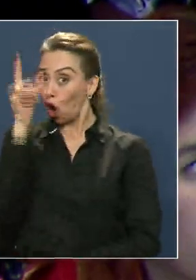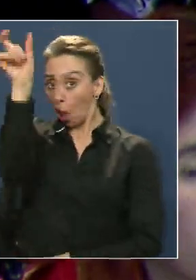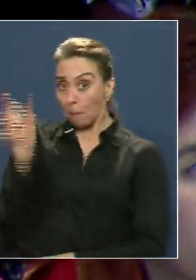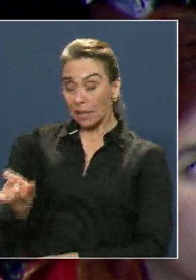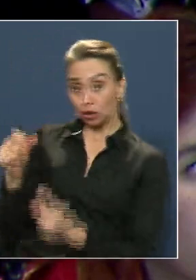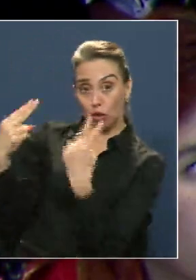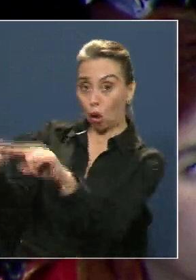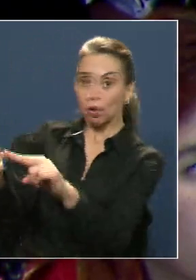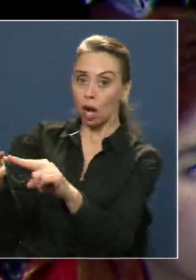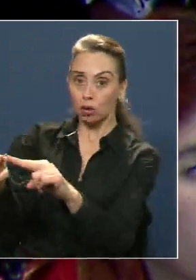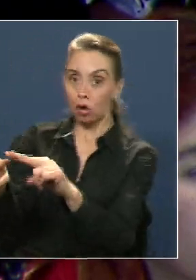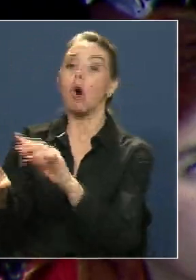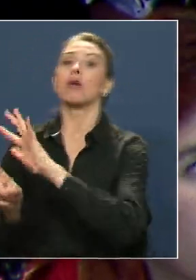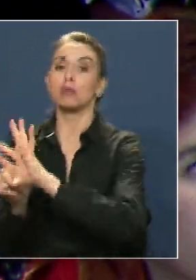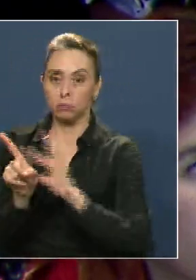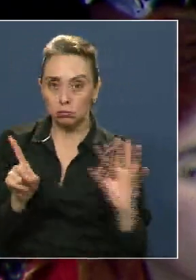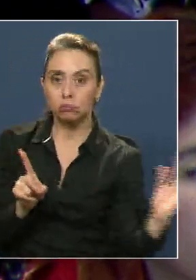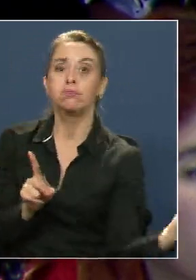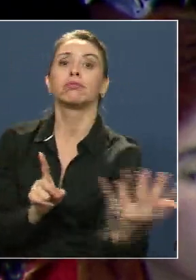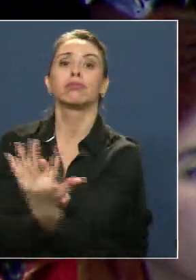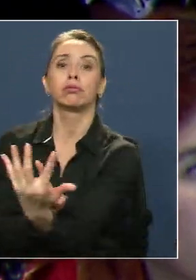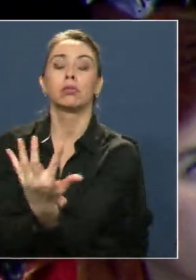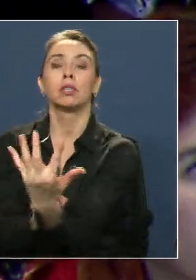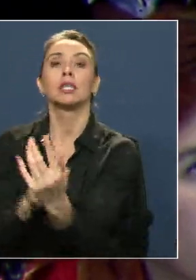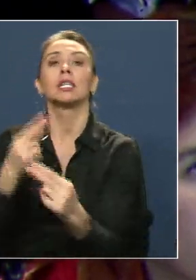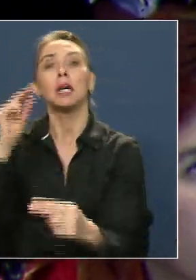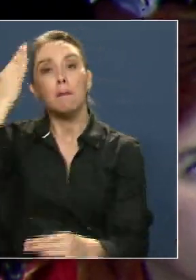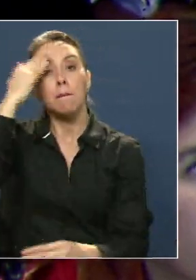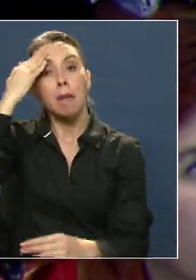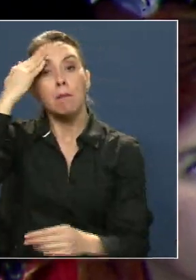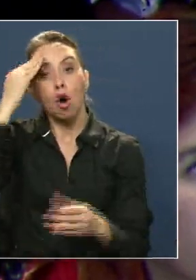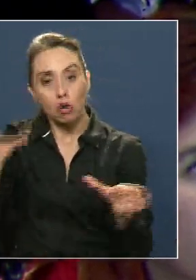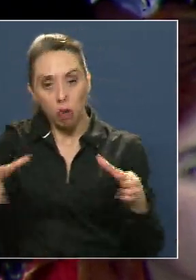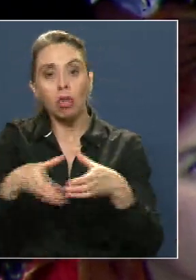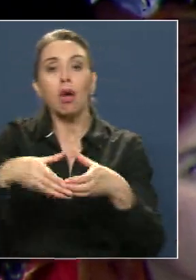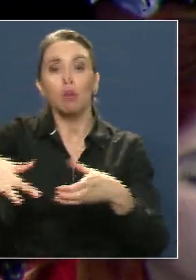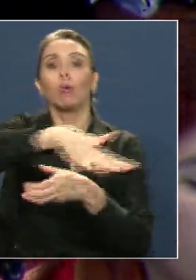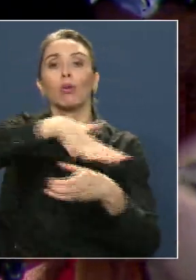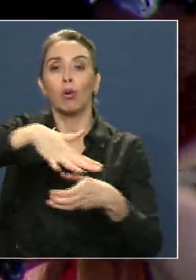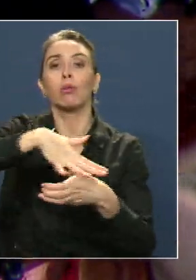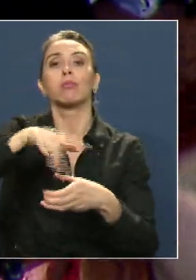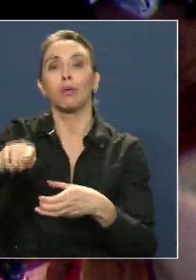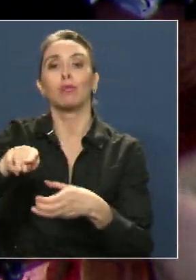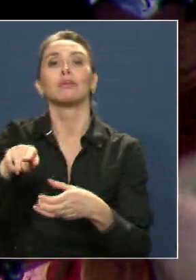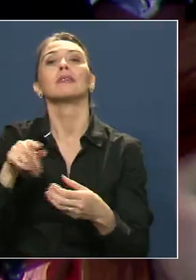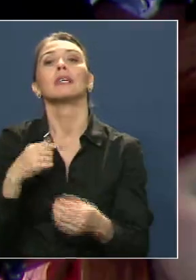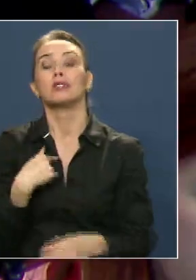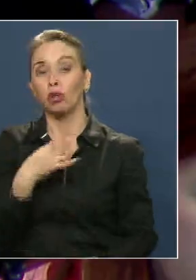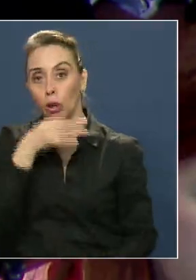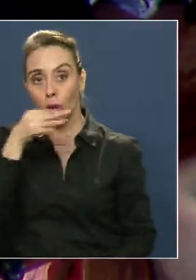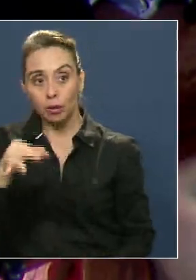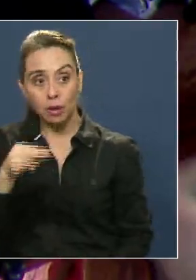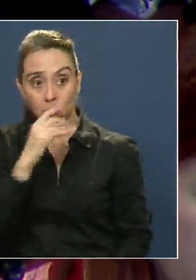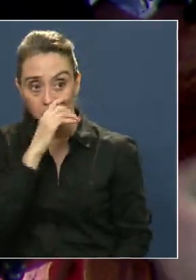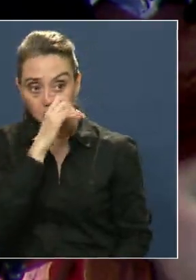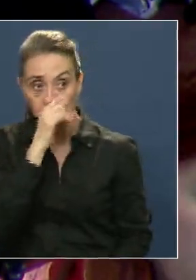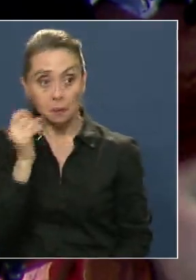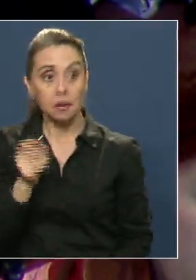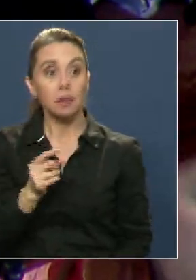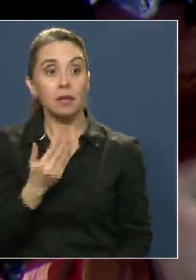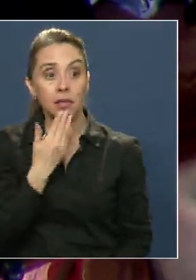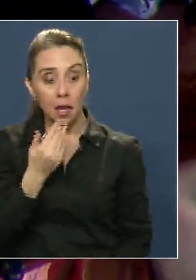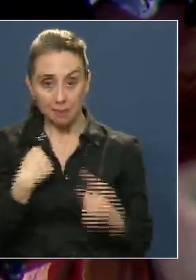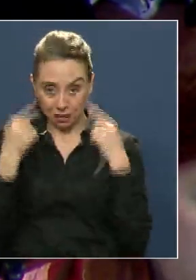excede a lo individual y pasa a ser de la memoria colectiva. Por lo tanto, por supuesto, quisiera anunciar, no exento